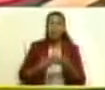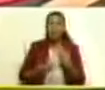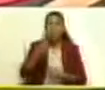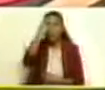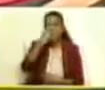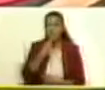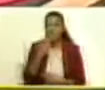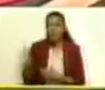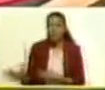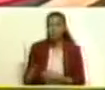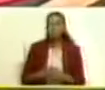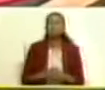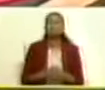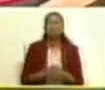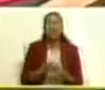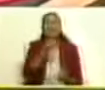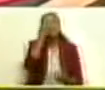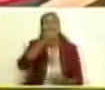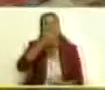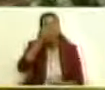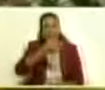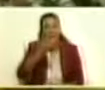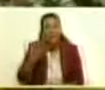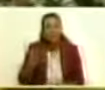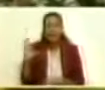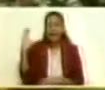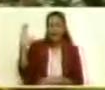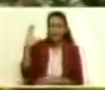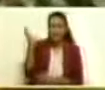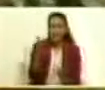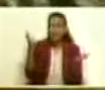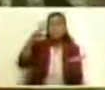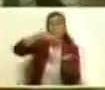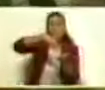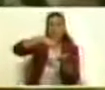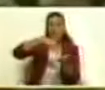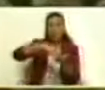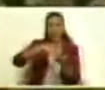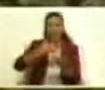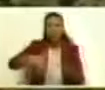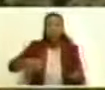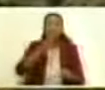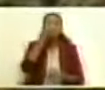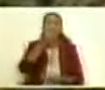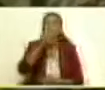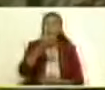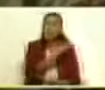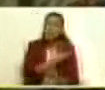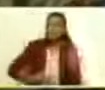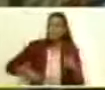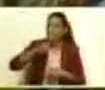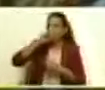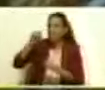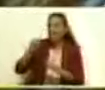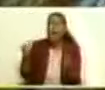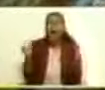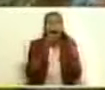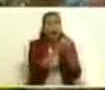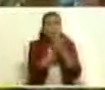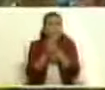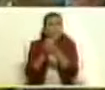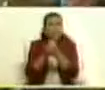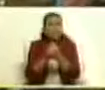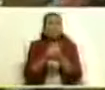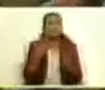Aló. Sí, buenas tardes, Caracas, Miranda. Buenas tardes, presidente, a todos los compañeros que se